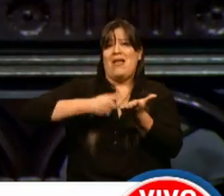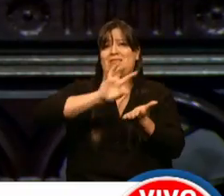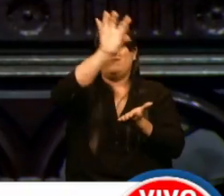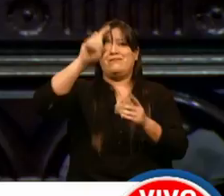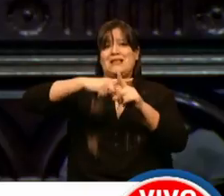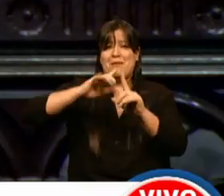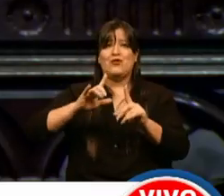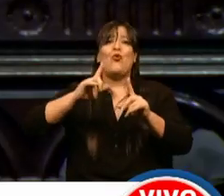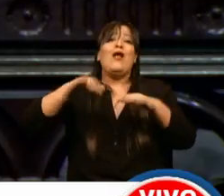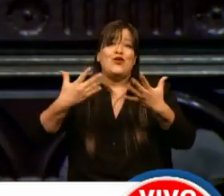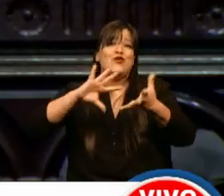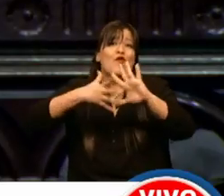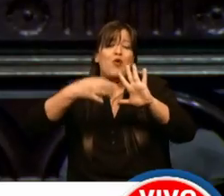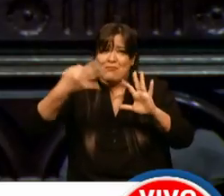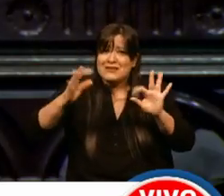manera